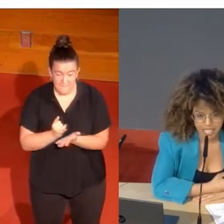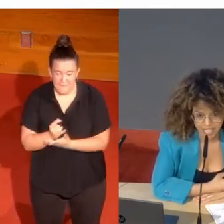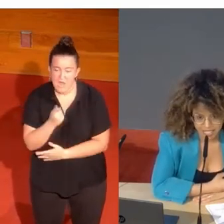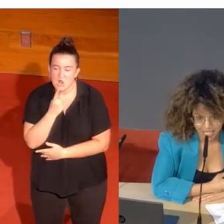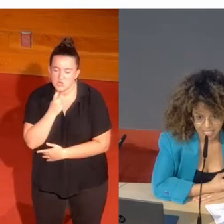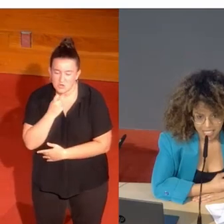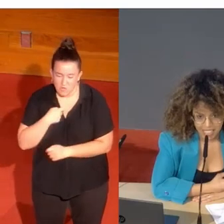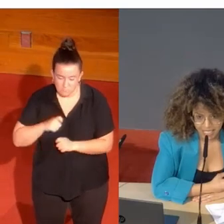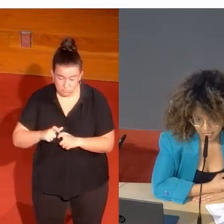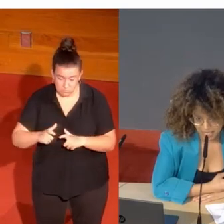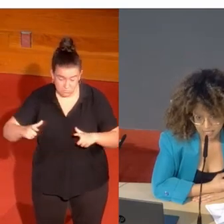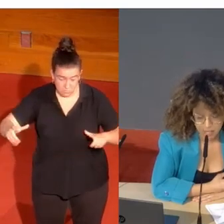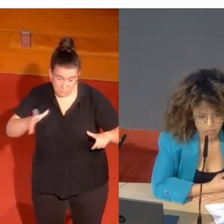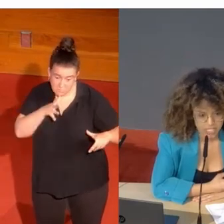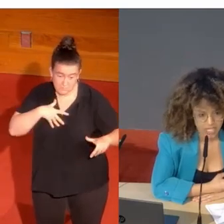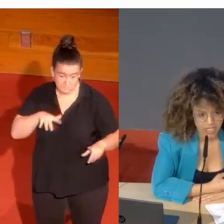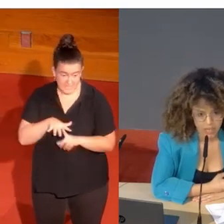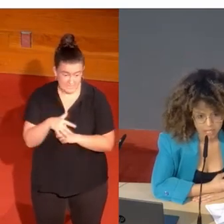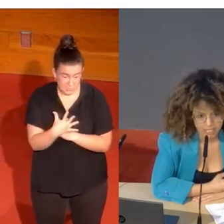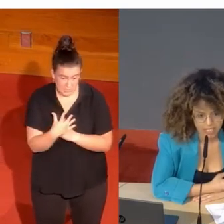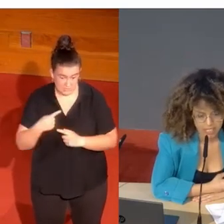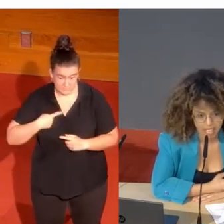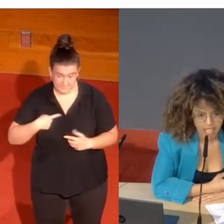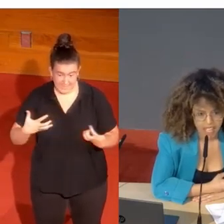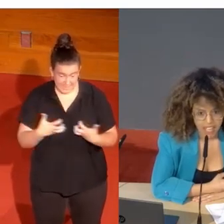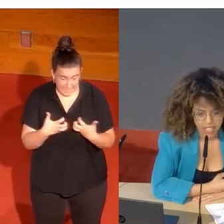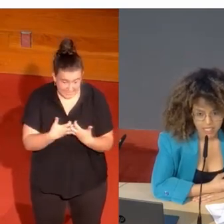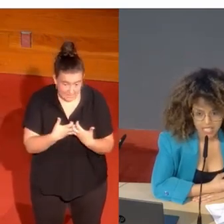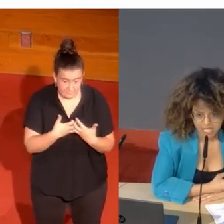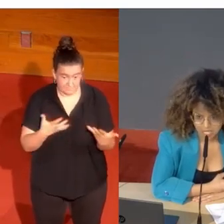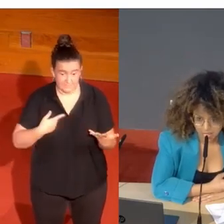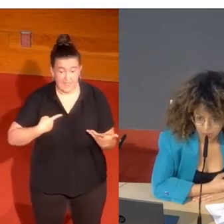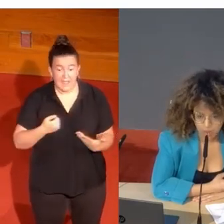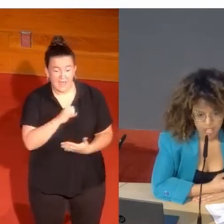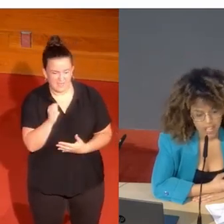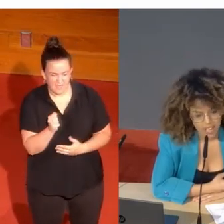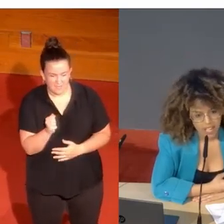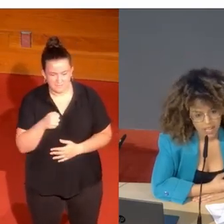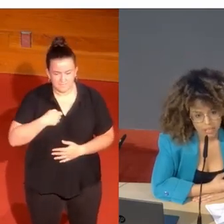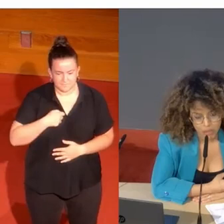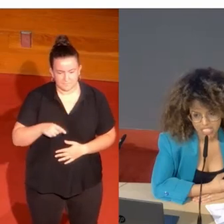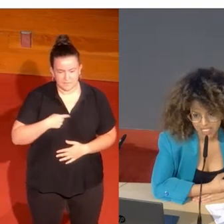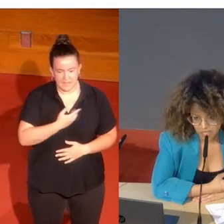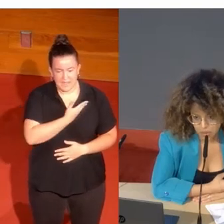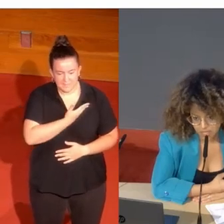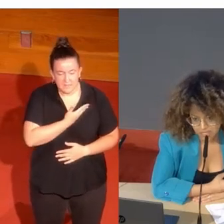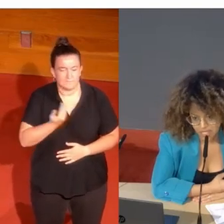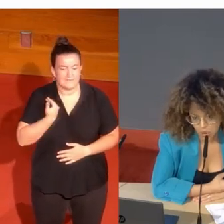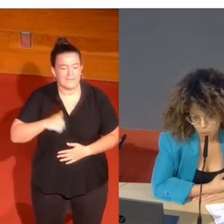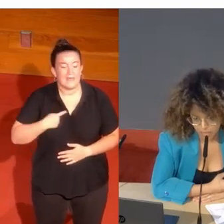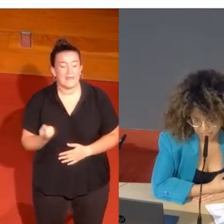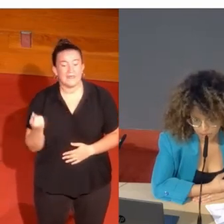de la guerra en gaza donde desgraciadamente ya han asesinado a al menos